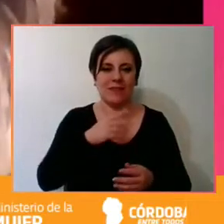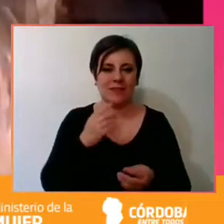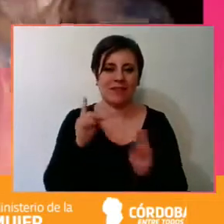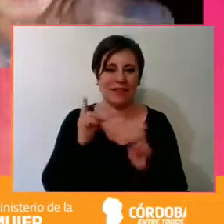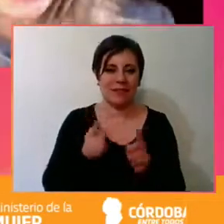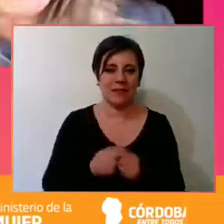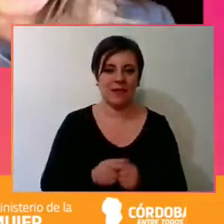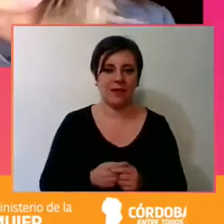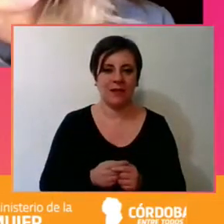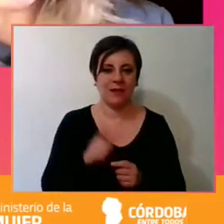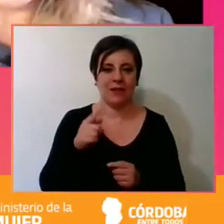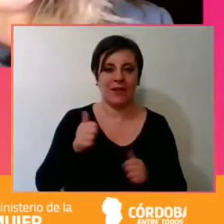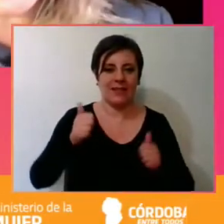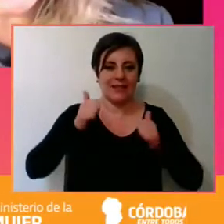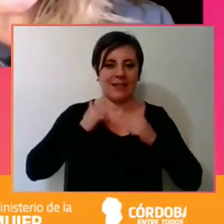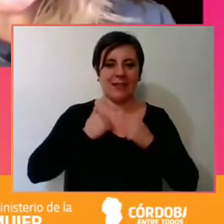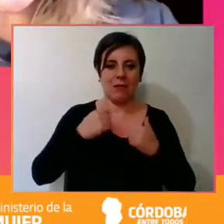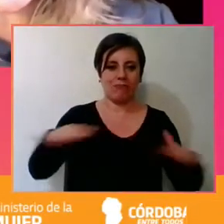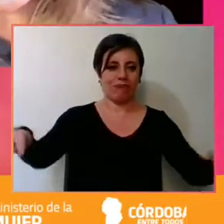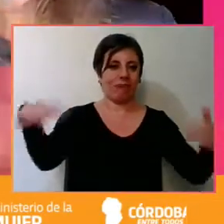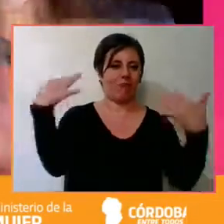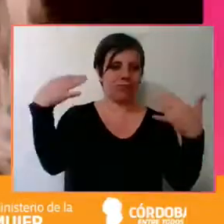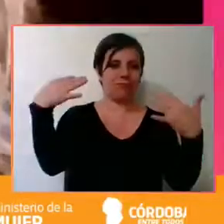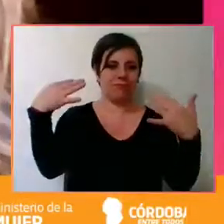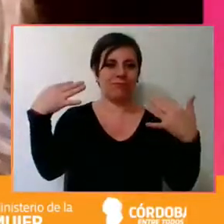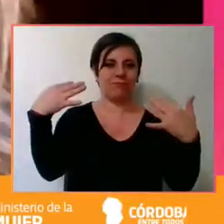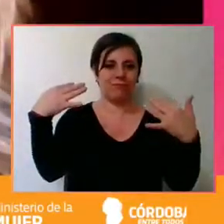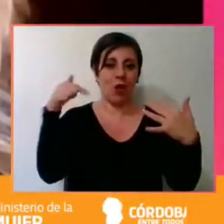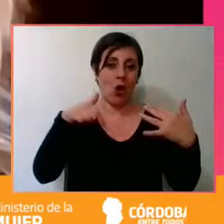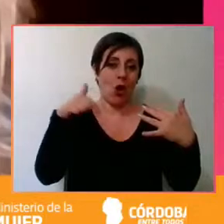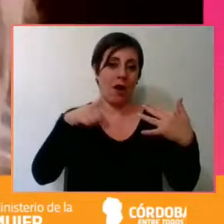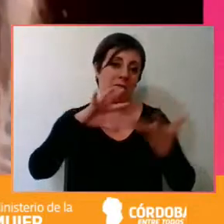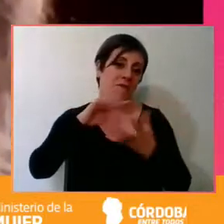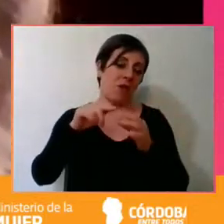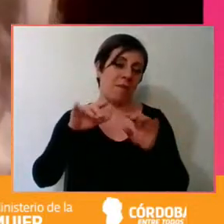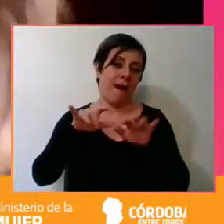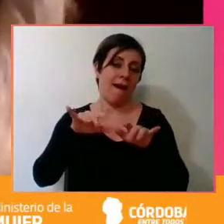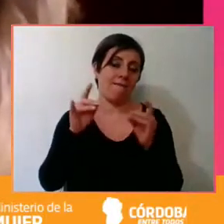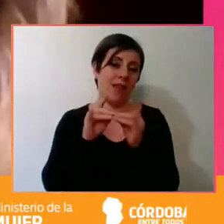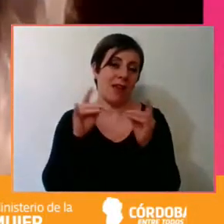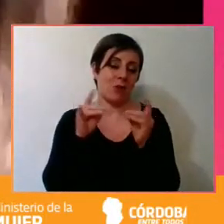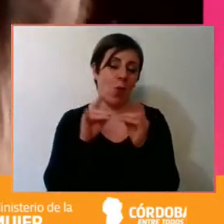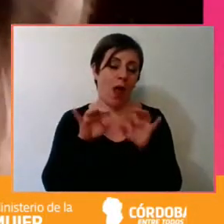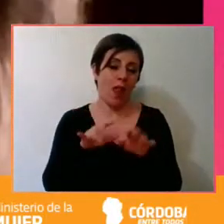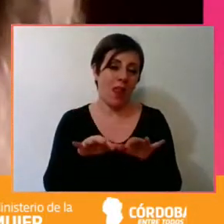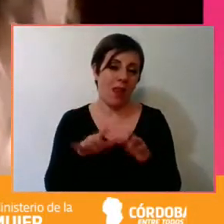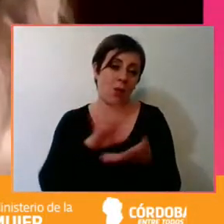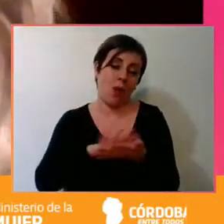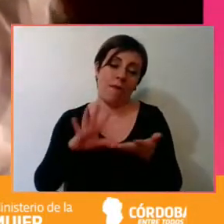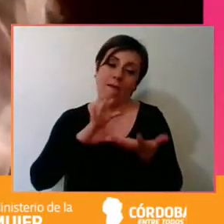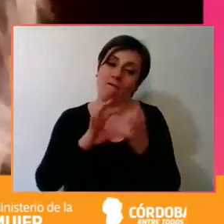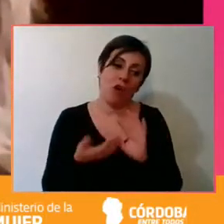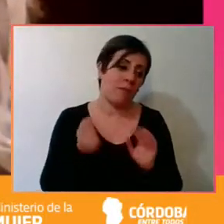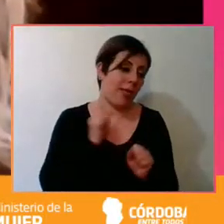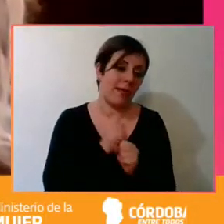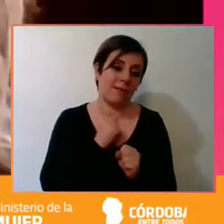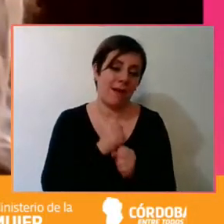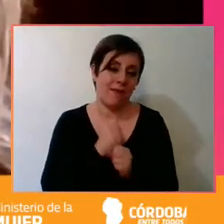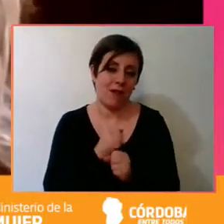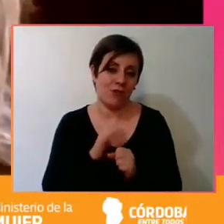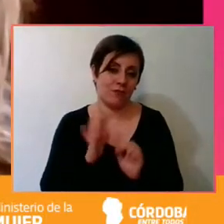te sentabas frente a ese auditorio, hoy lo hacemos de esta forma virtual, y es esa nueva forma de trabajo en la